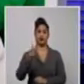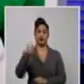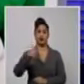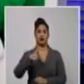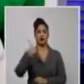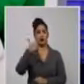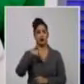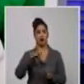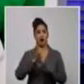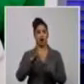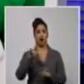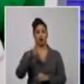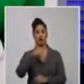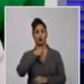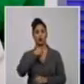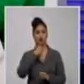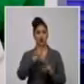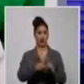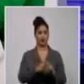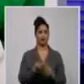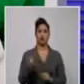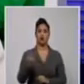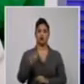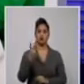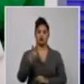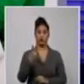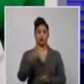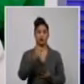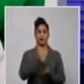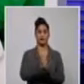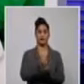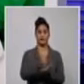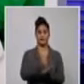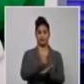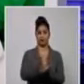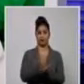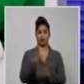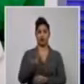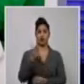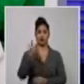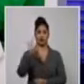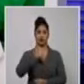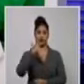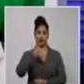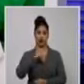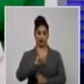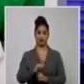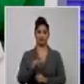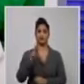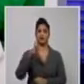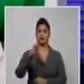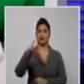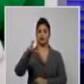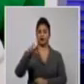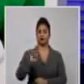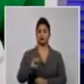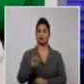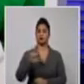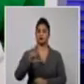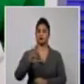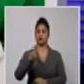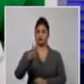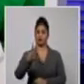de Matanzas y 1 de los Arauz. Villa Clara confirma 52 casos autóctonos, de Santa